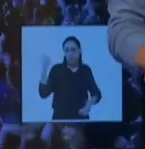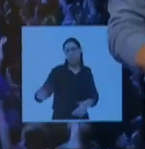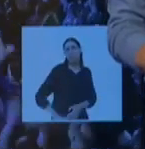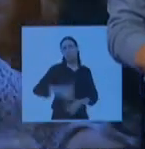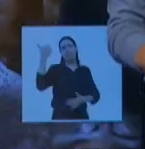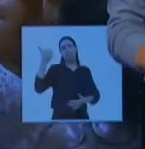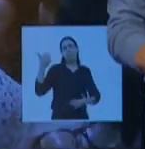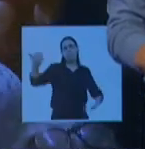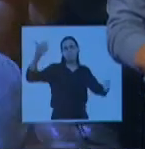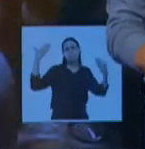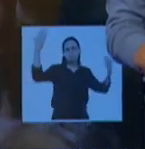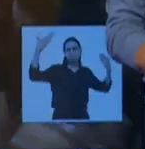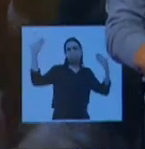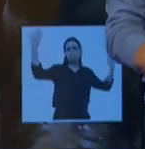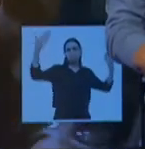anoche,